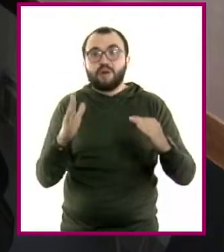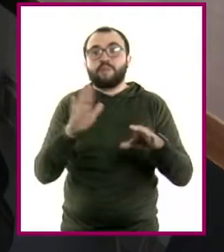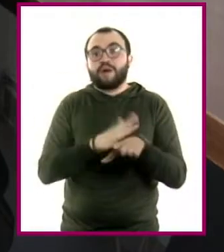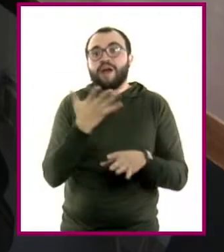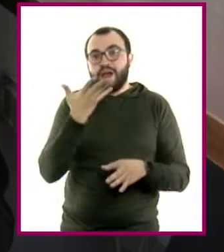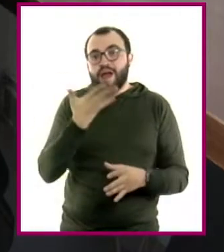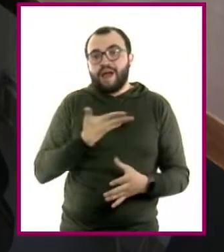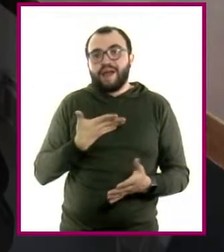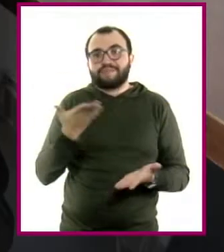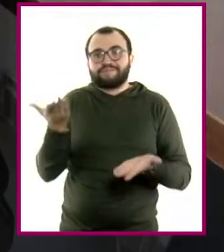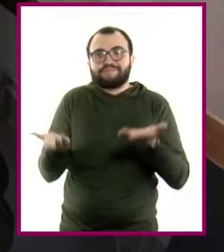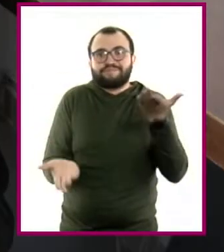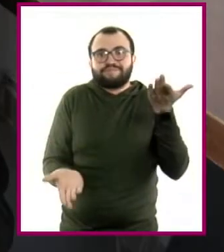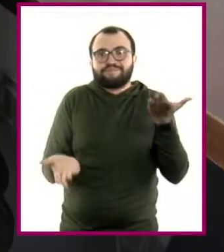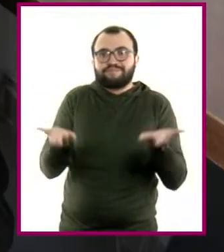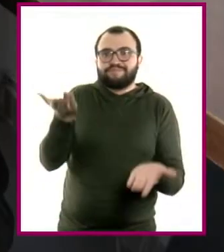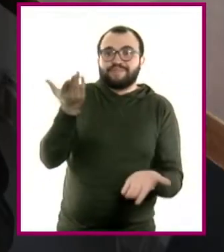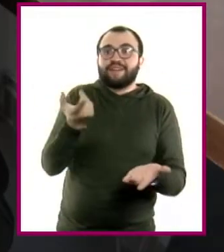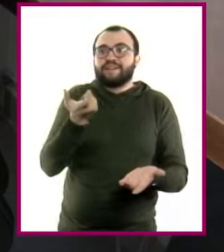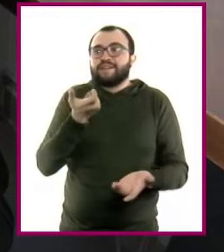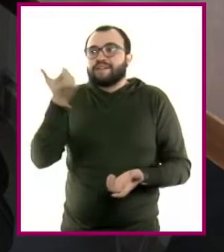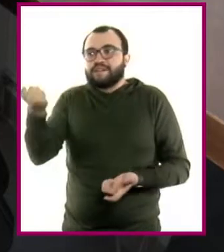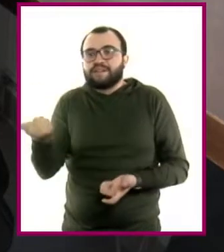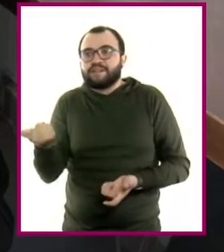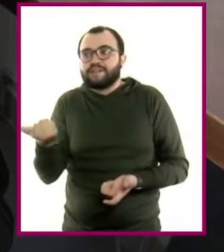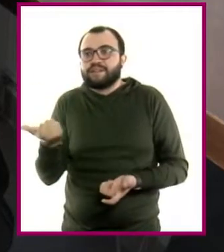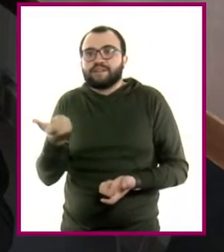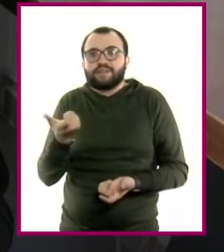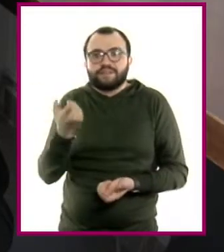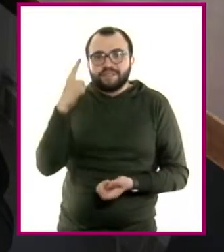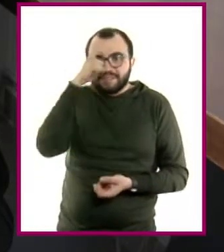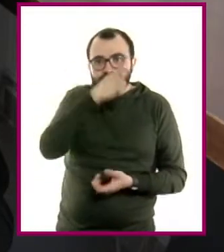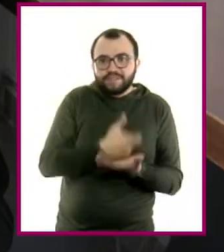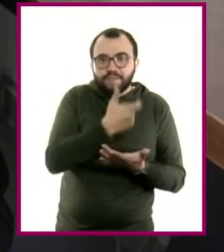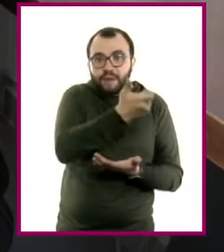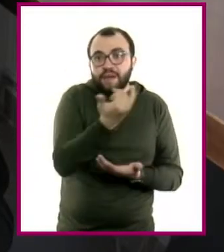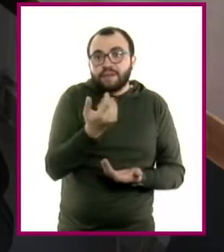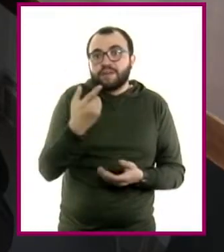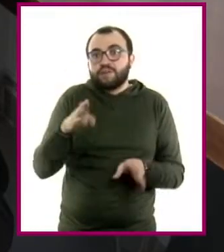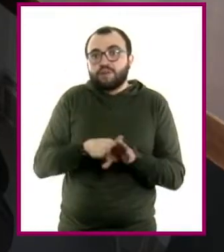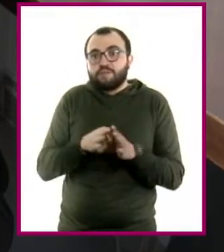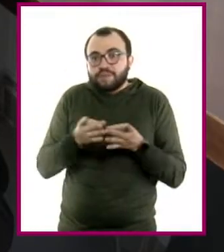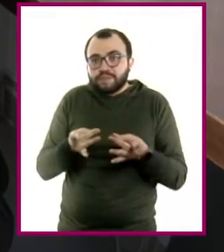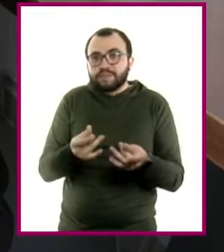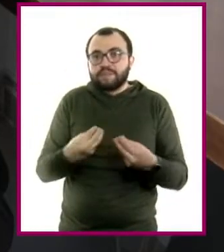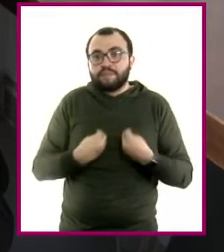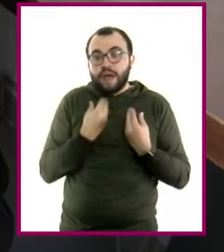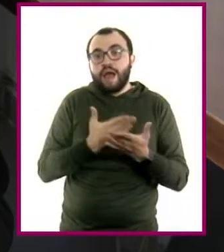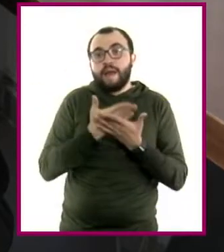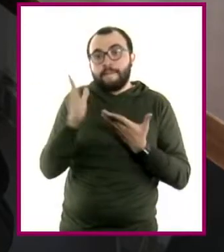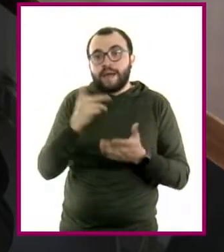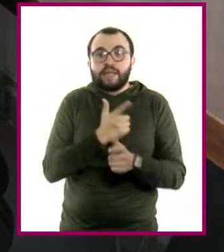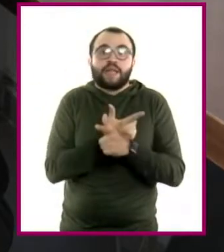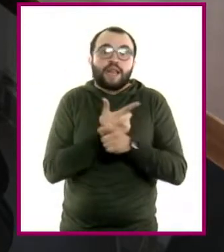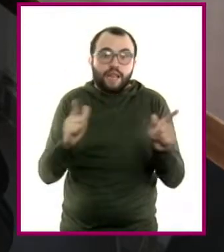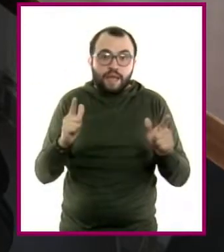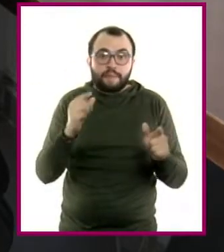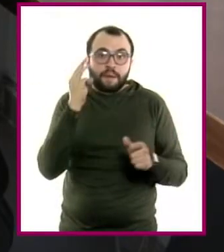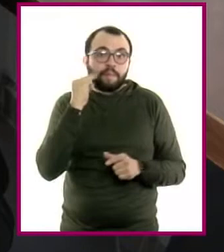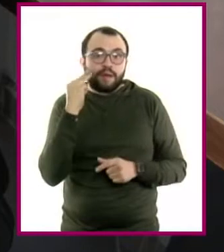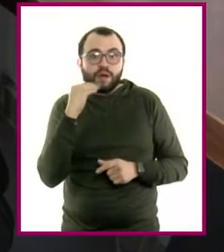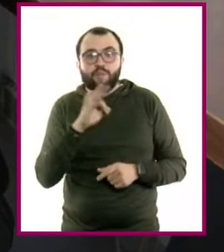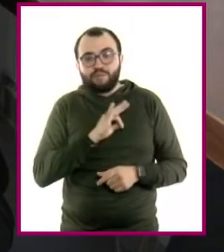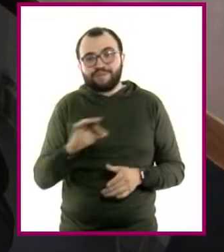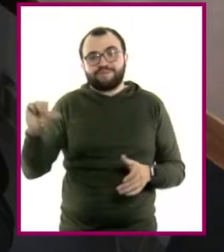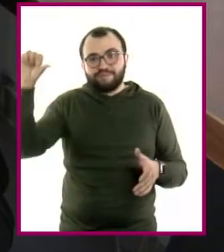desigualdades entre los ingresos de las personas y su calidad de vida. Bien. Además, el libre mercado puede fallar cuando no se dan las